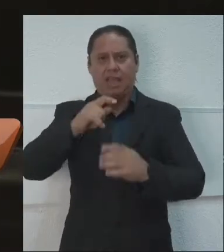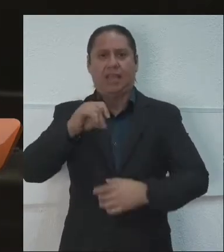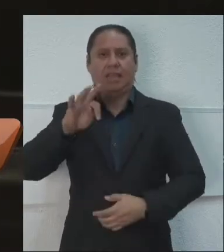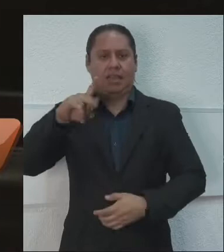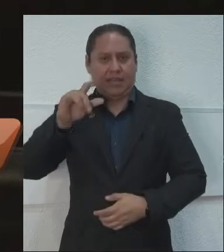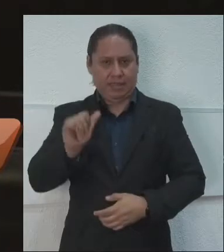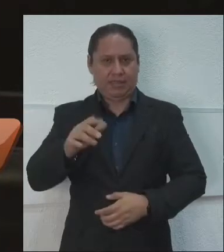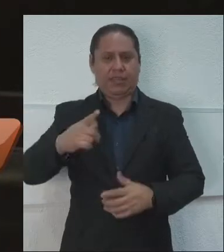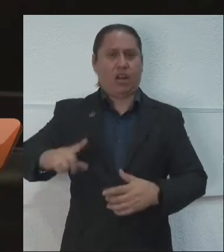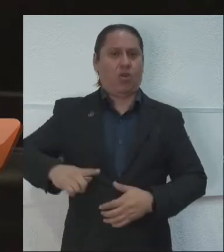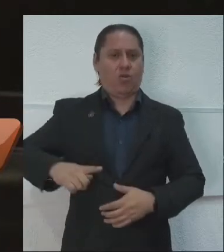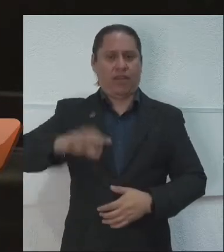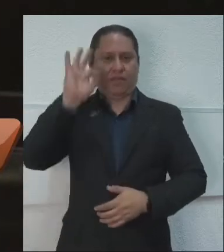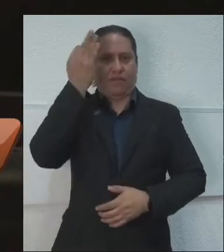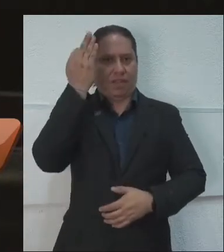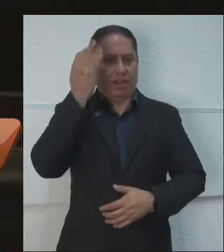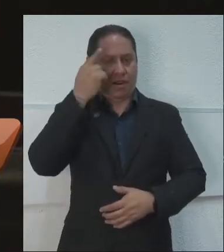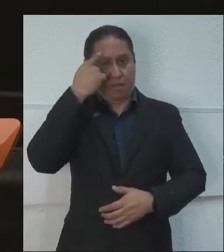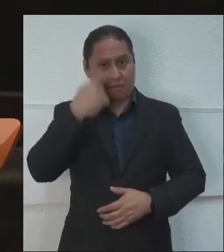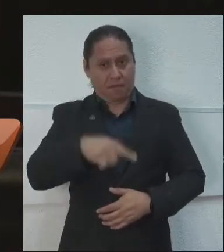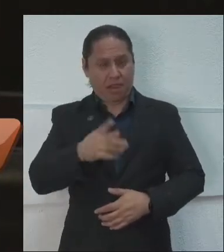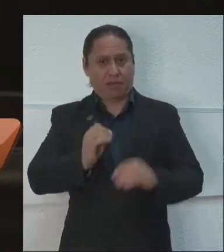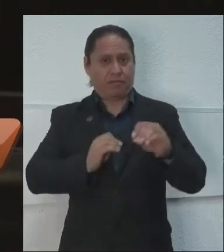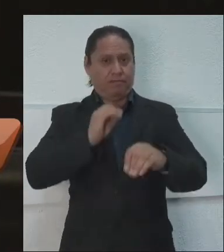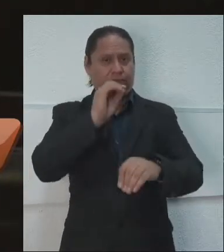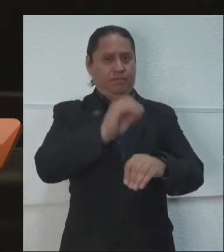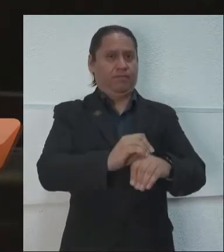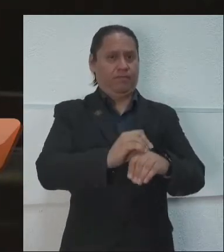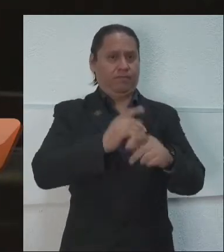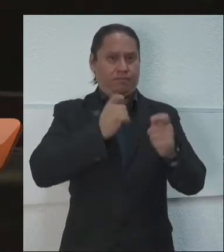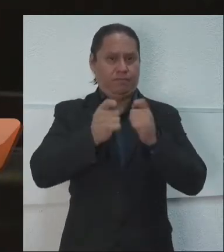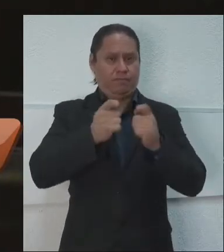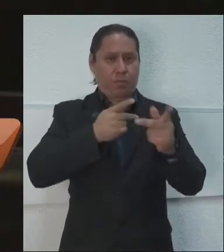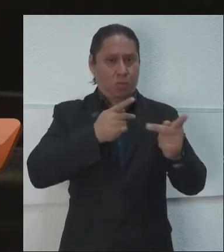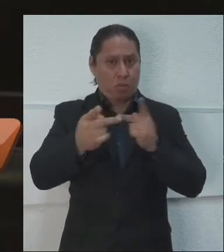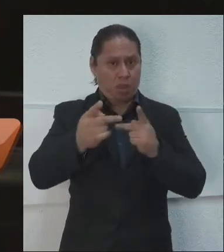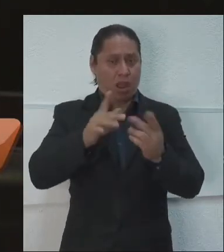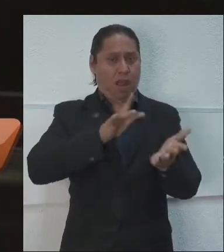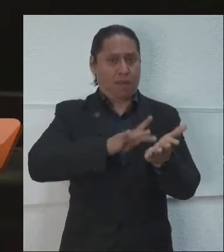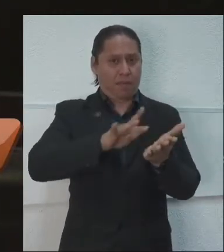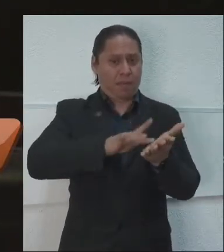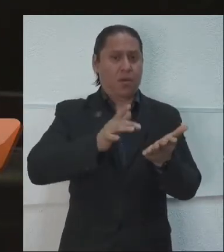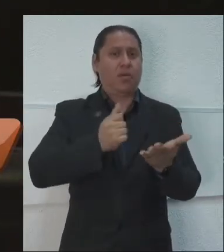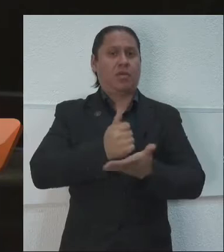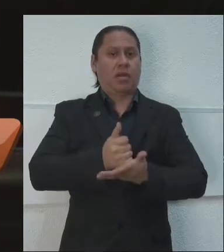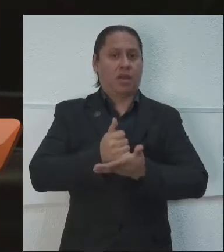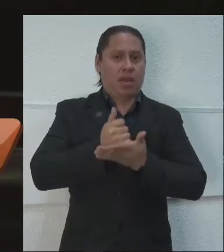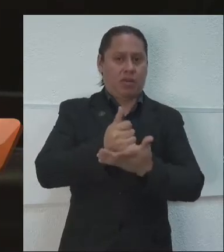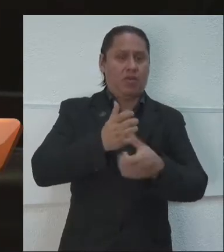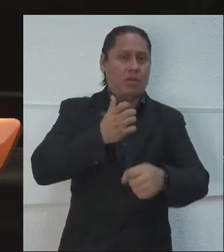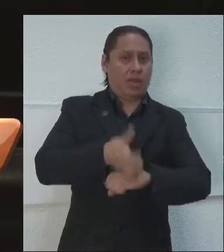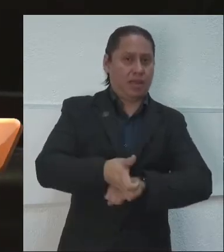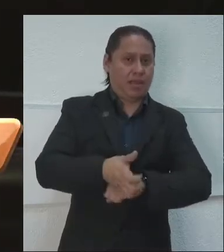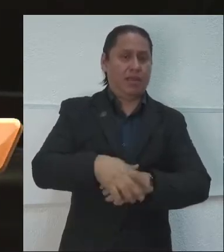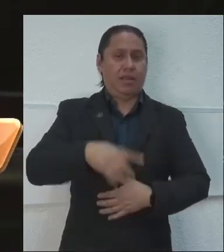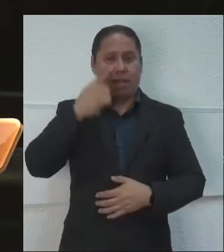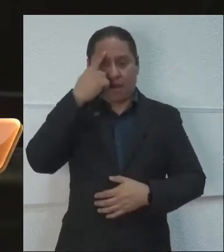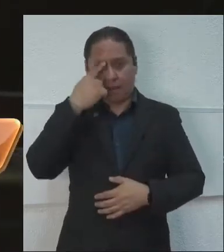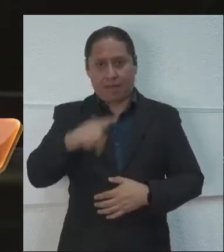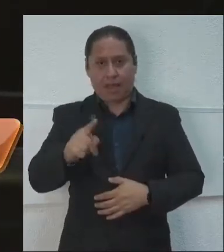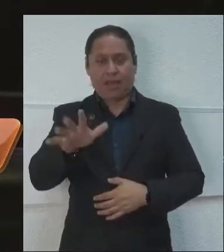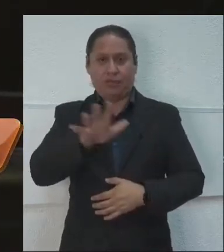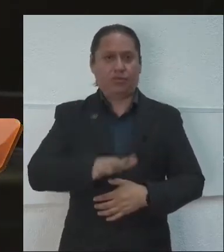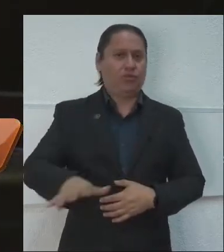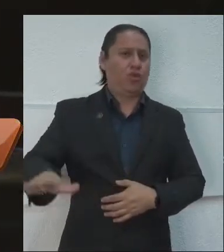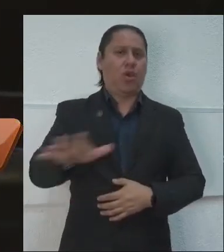Público del Gobierno Federal para que implementen una estrategia de apoyos y ayuda extraordinaria para las